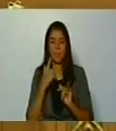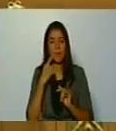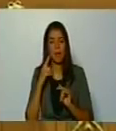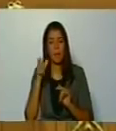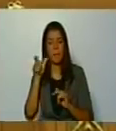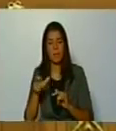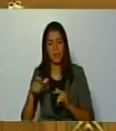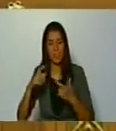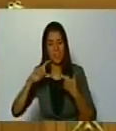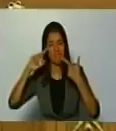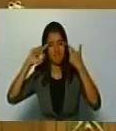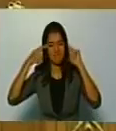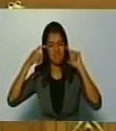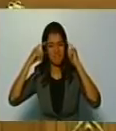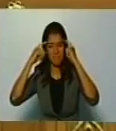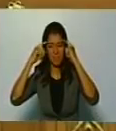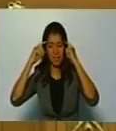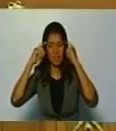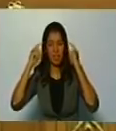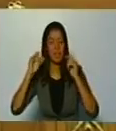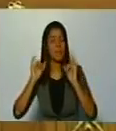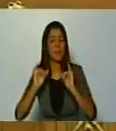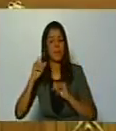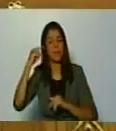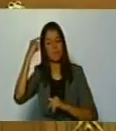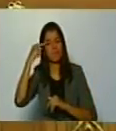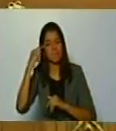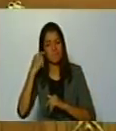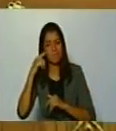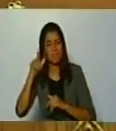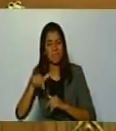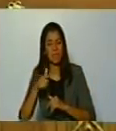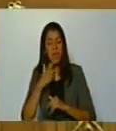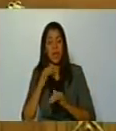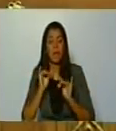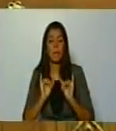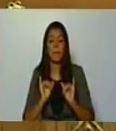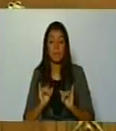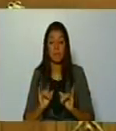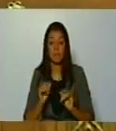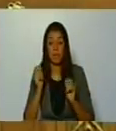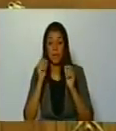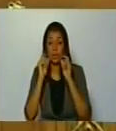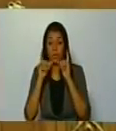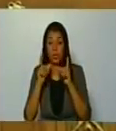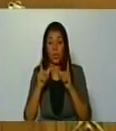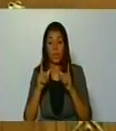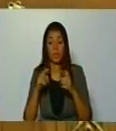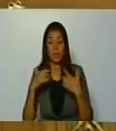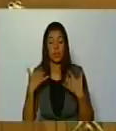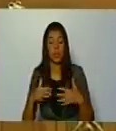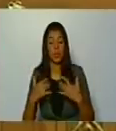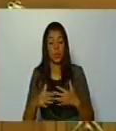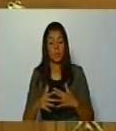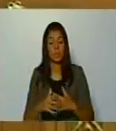clínica, no pudiera haber sido sorprendente, pero digamos para el común, sorprendentemente, luego que